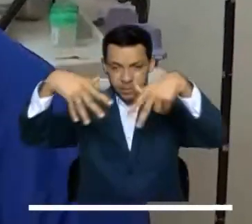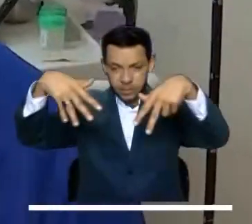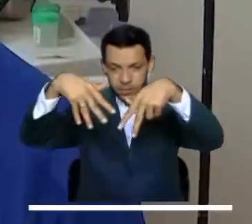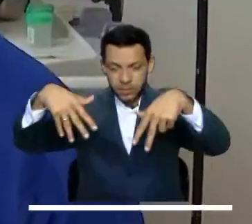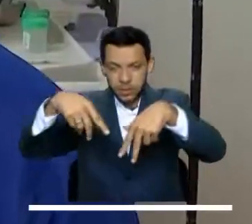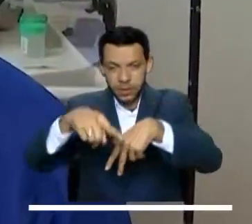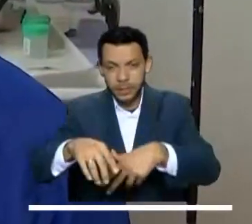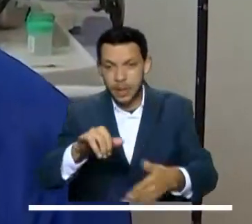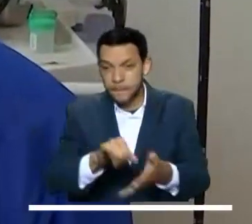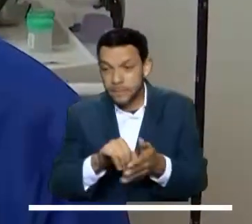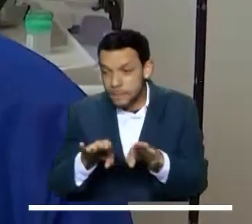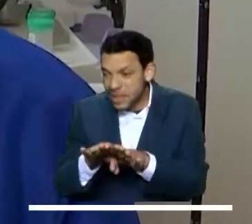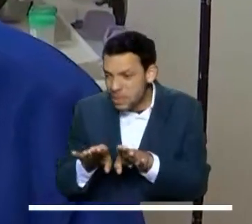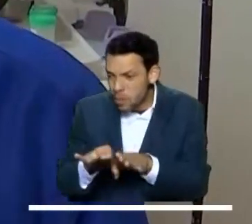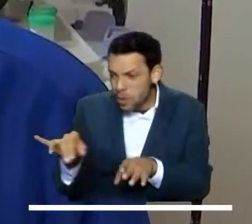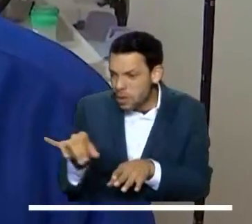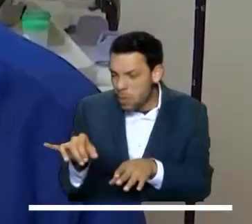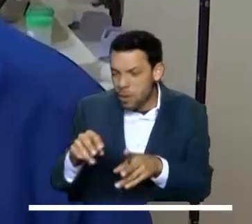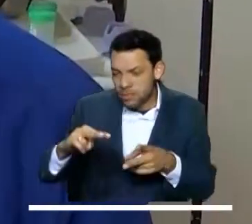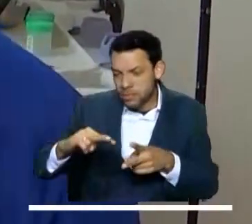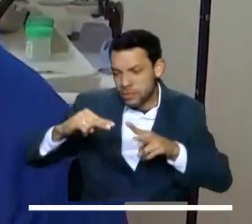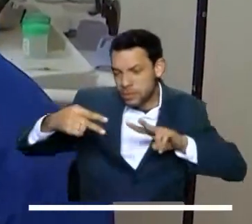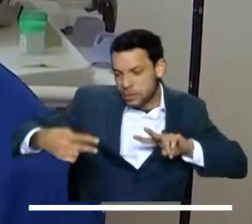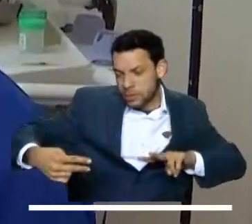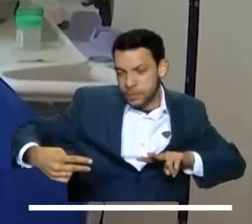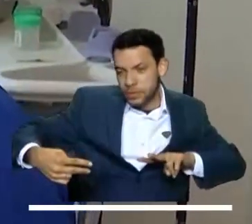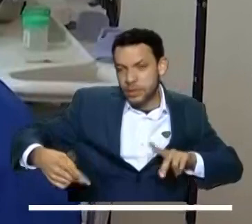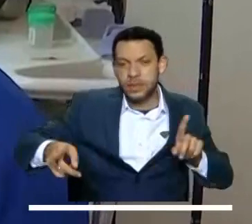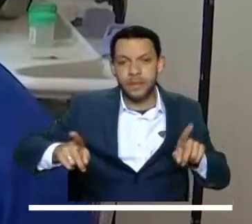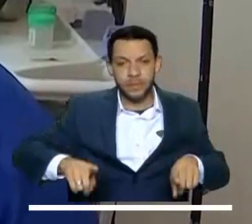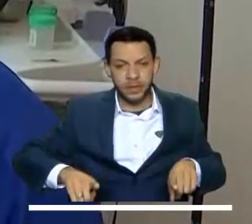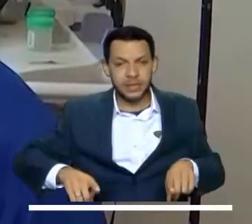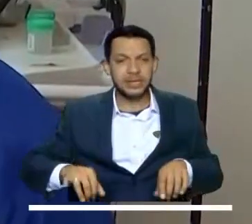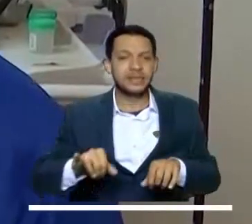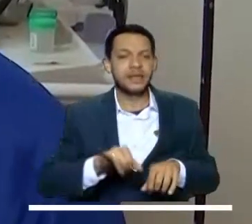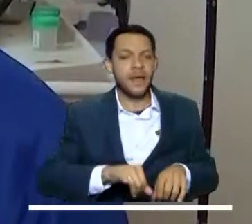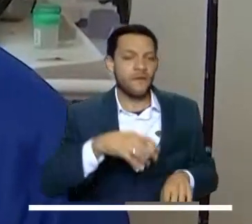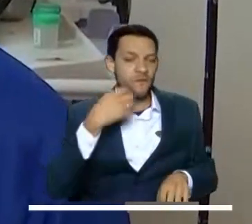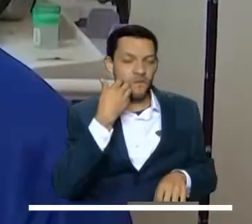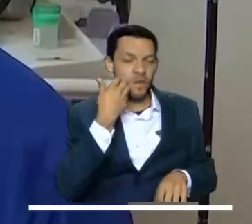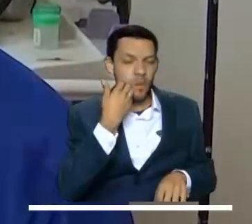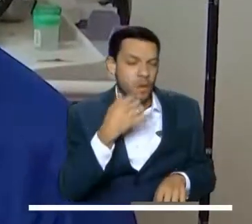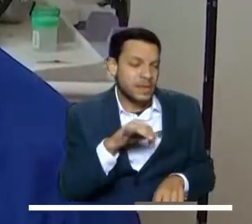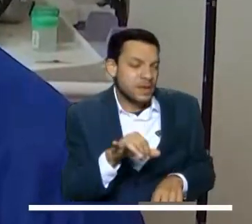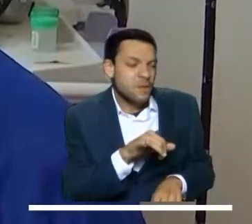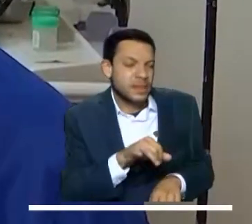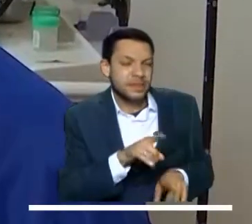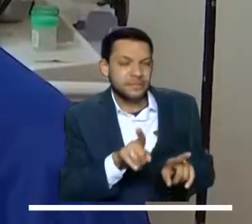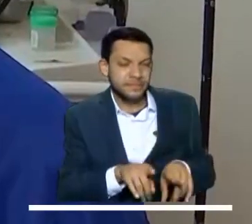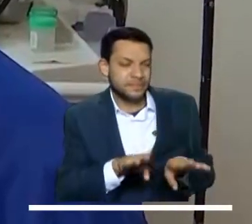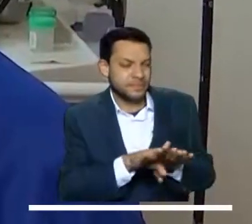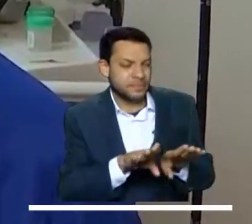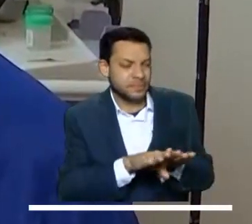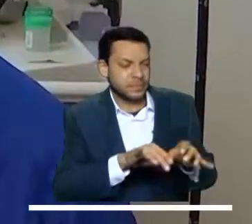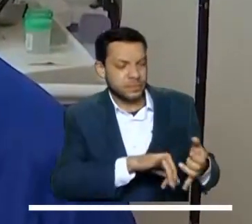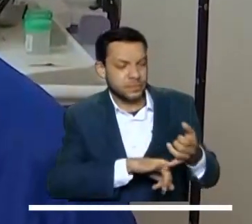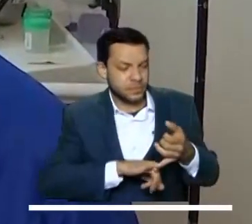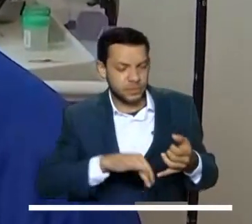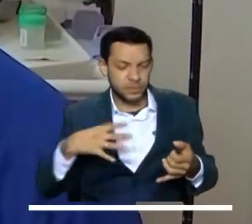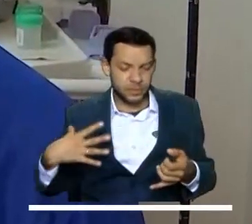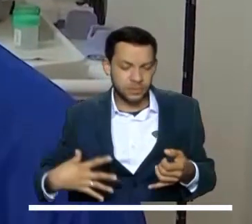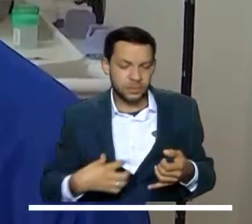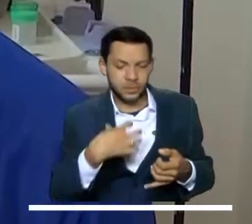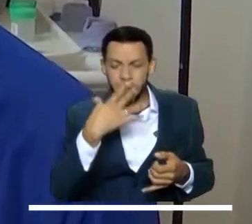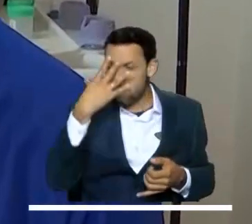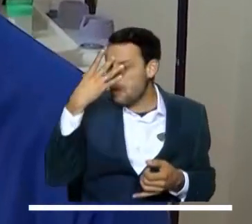a Luis Guillermo, esa es la genética, pero también está parecido en el cáncer, en el tumor, en la hipertensión, en la diabetes? ¿Qué es esa de la historia familiar y